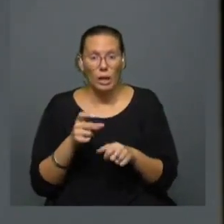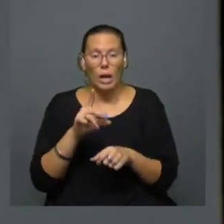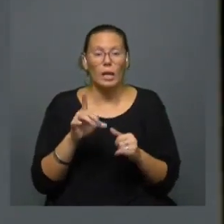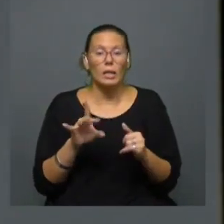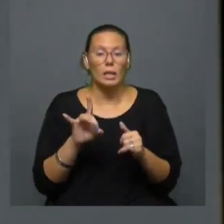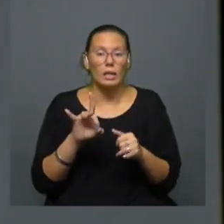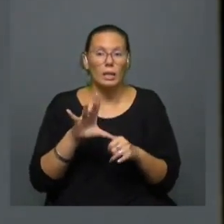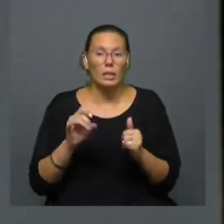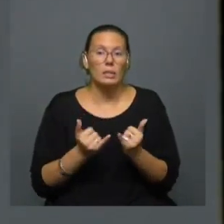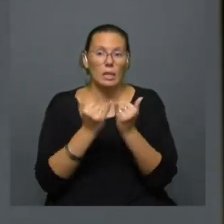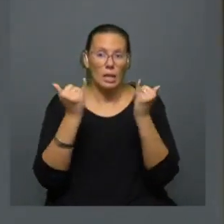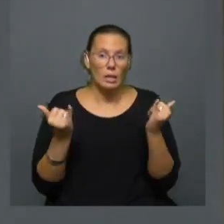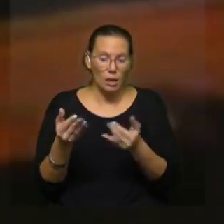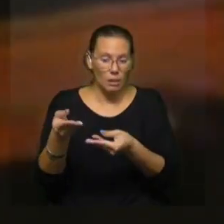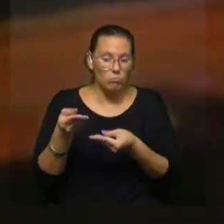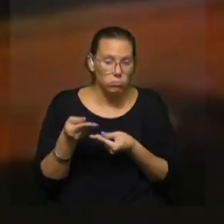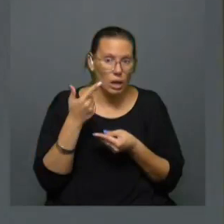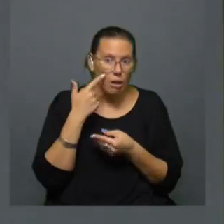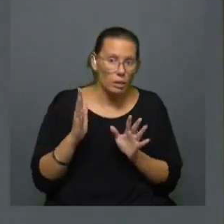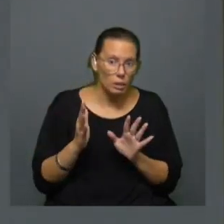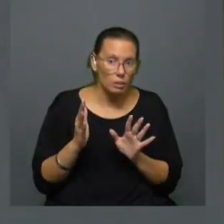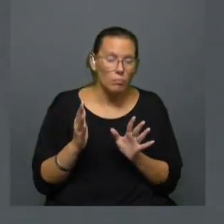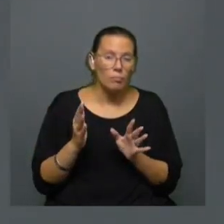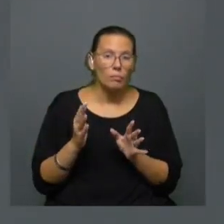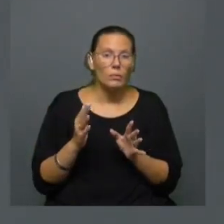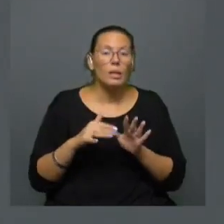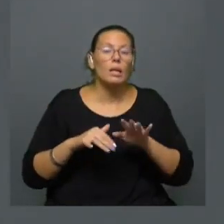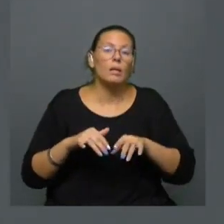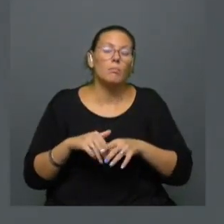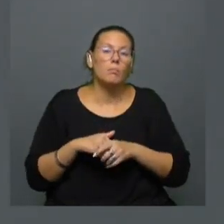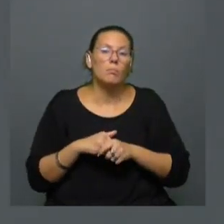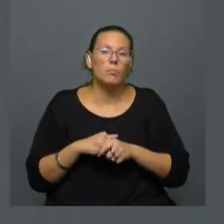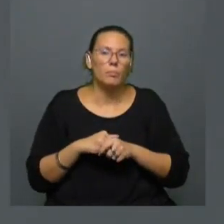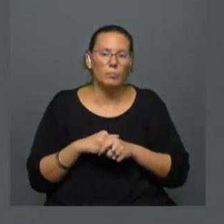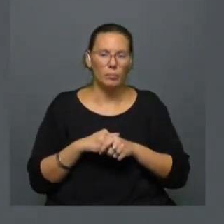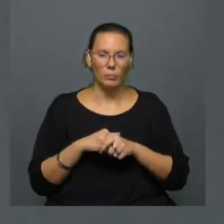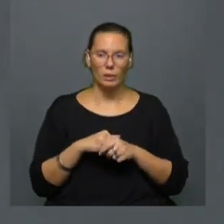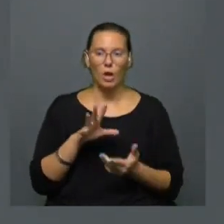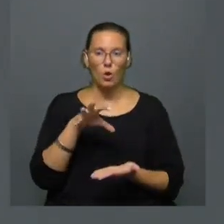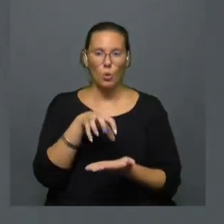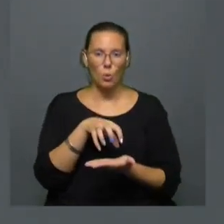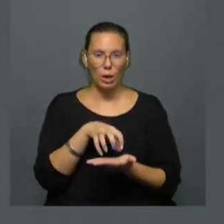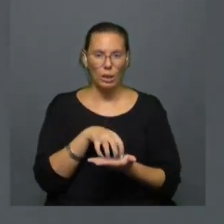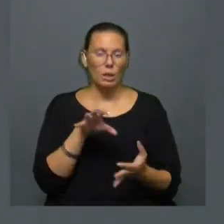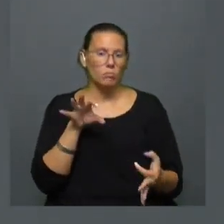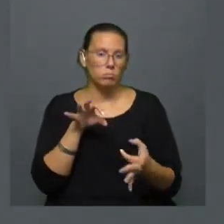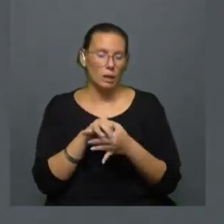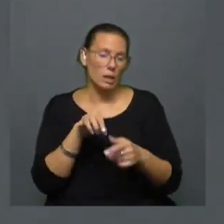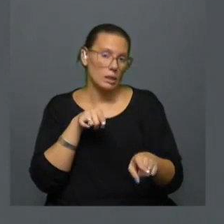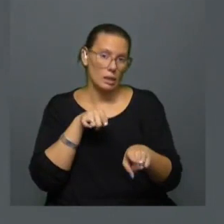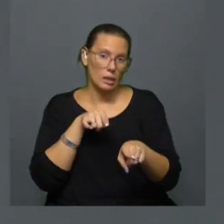quincenalmente. ¿Y qué se considera? Y bueno, es decir, el lugar tiene que tener una vinculación directa